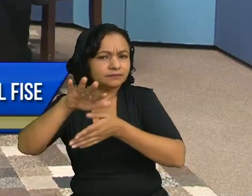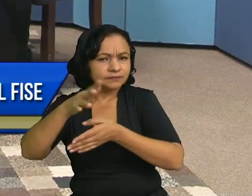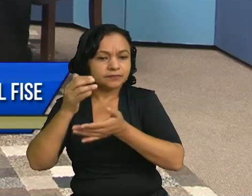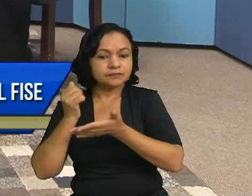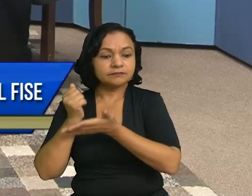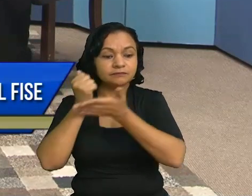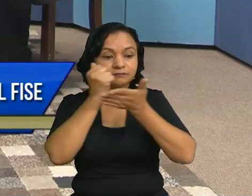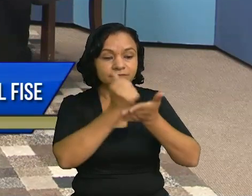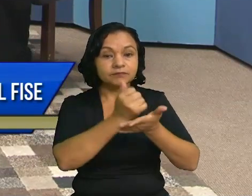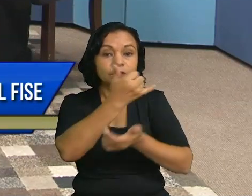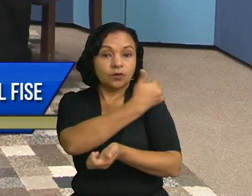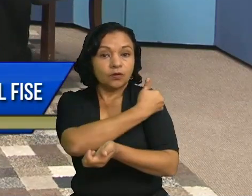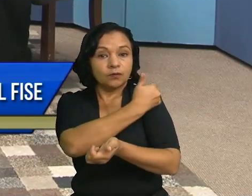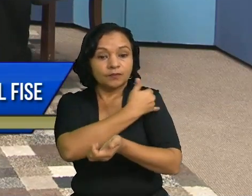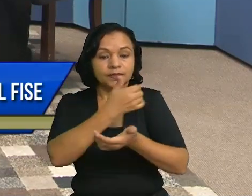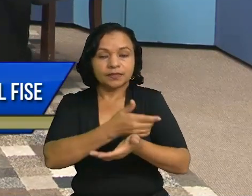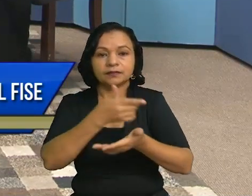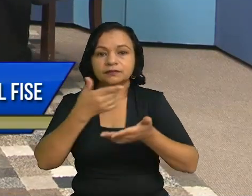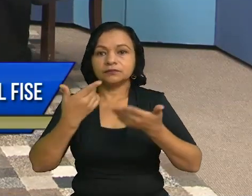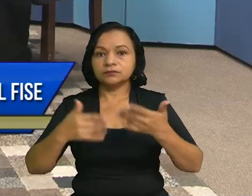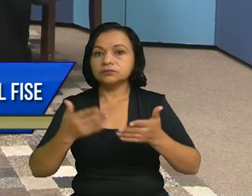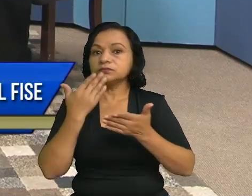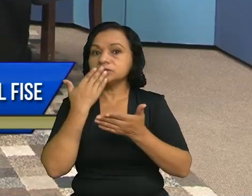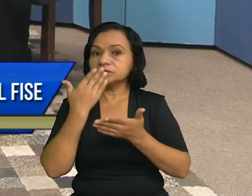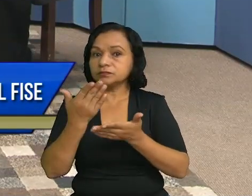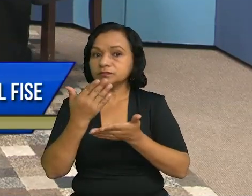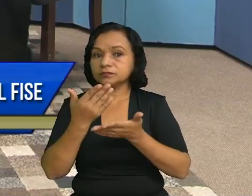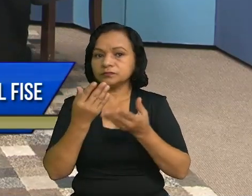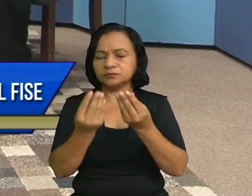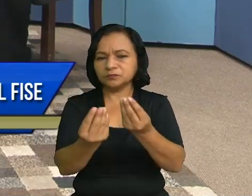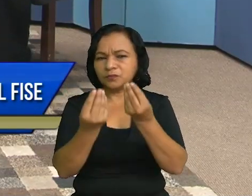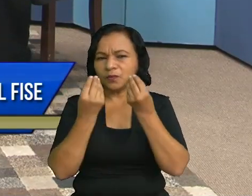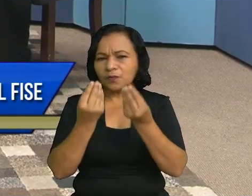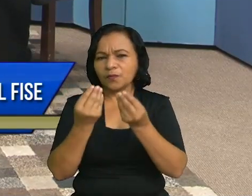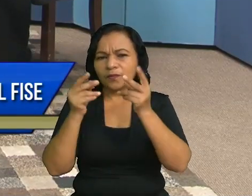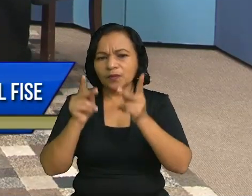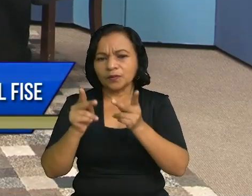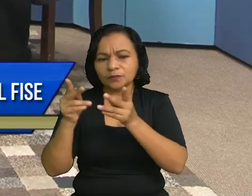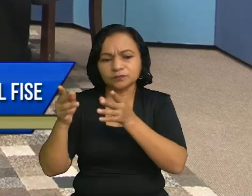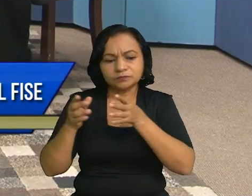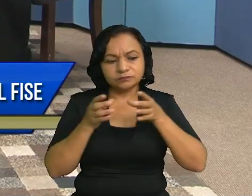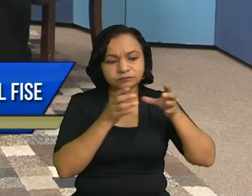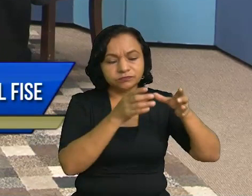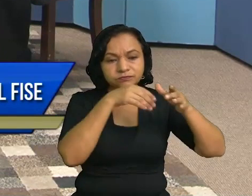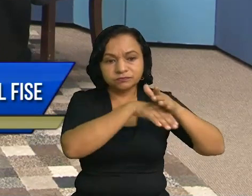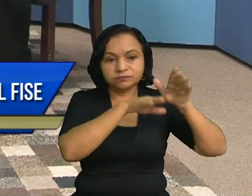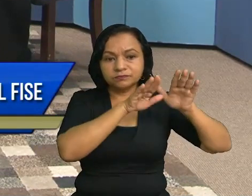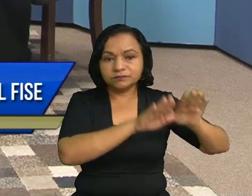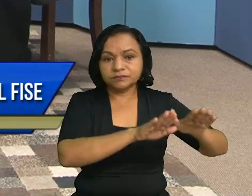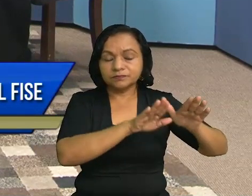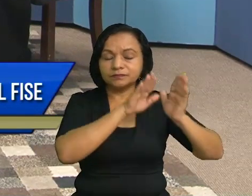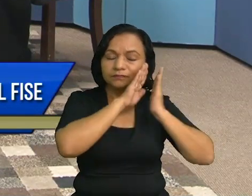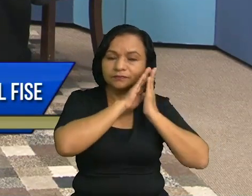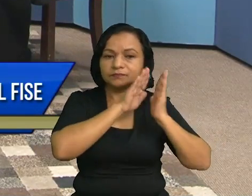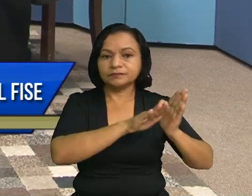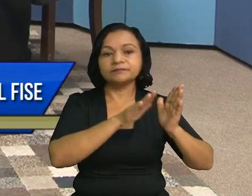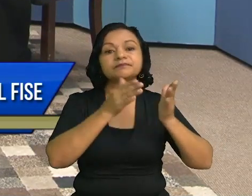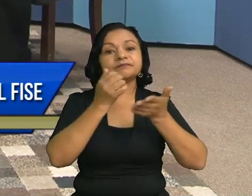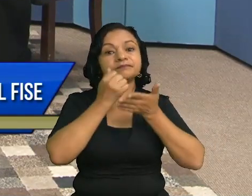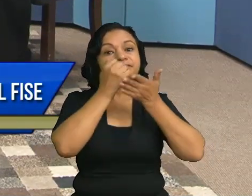acto por las condiciones por la demanda que había de albergar a la gente también sirvió de albergue y